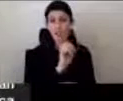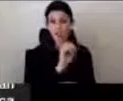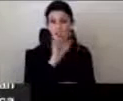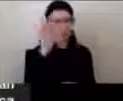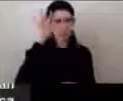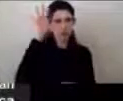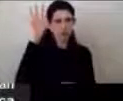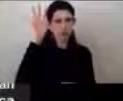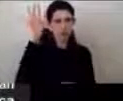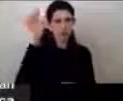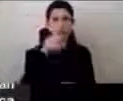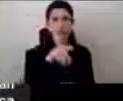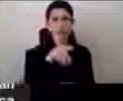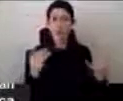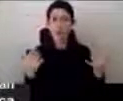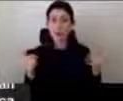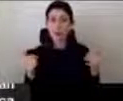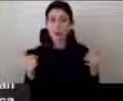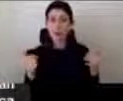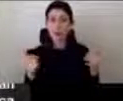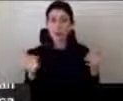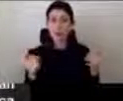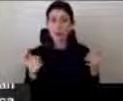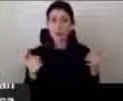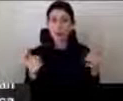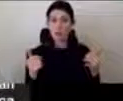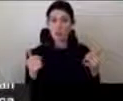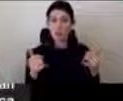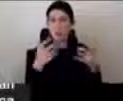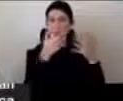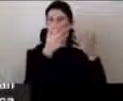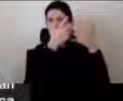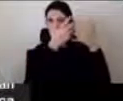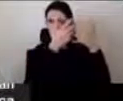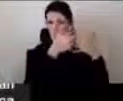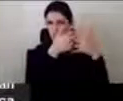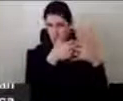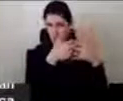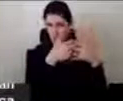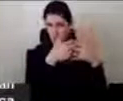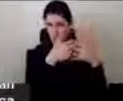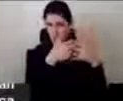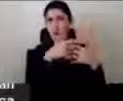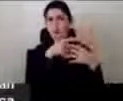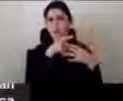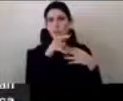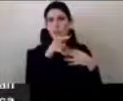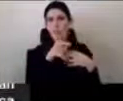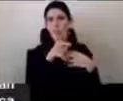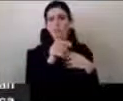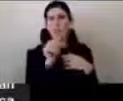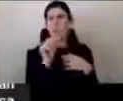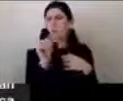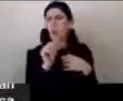juegos se basan en su mecánica y tienen muy poco o nulo componente temático.